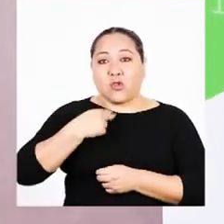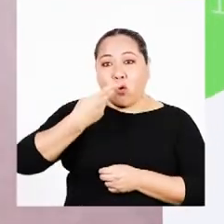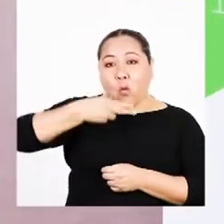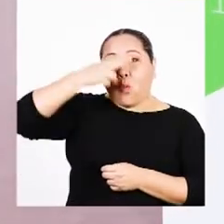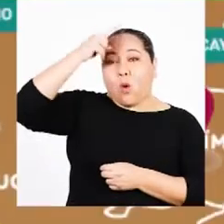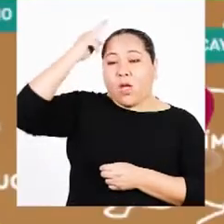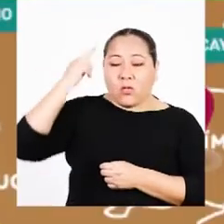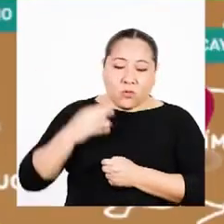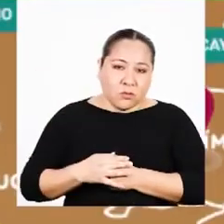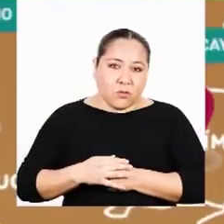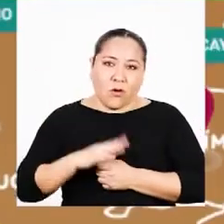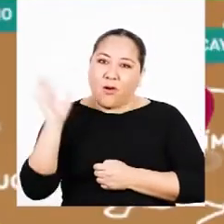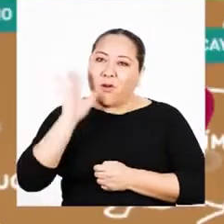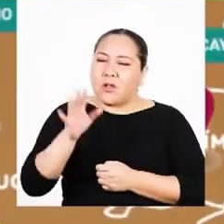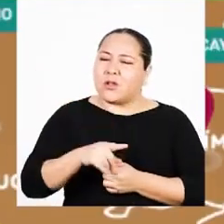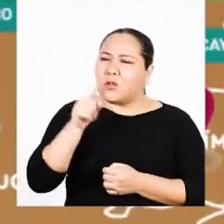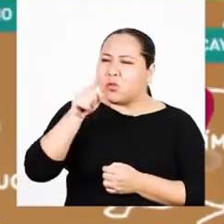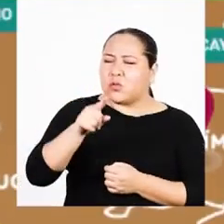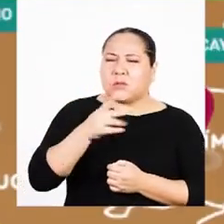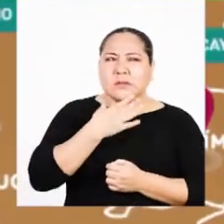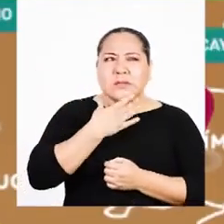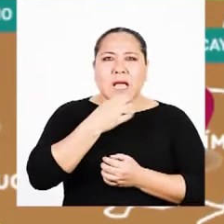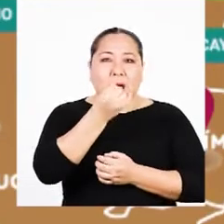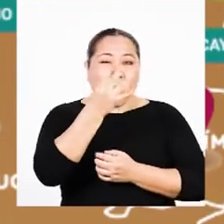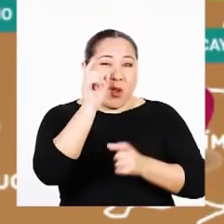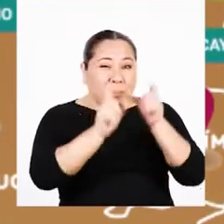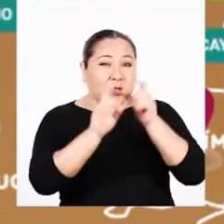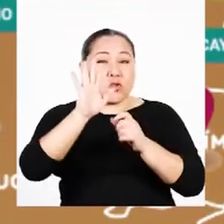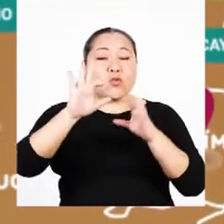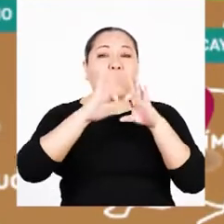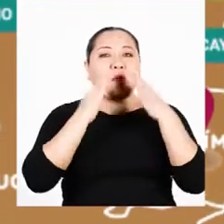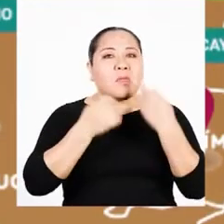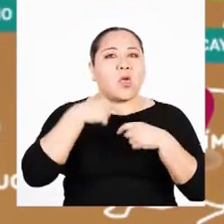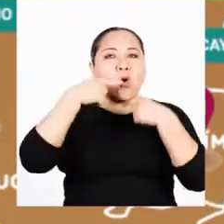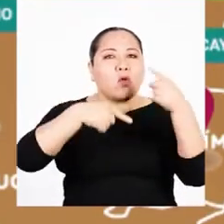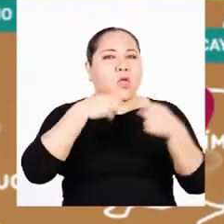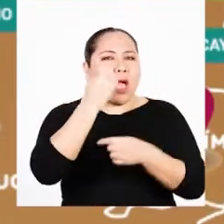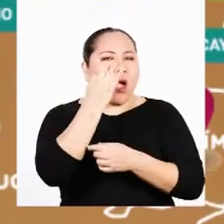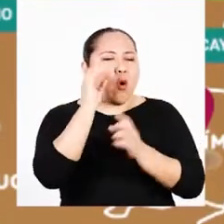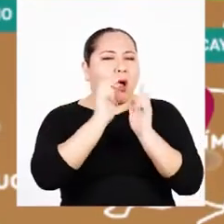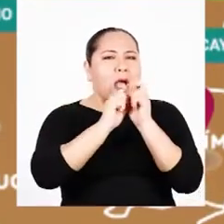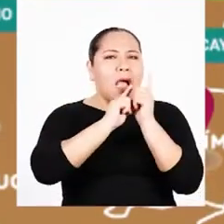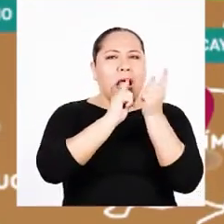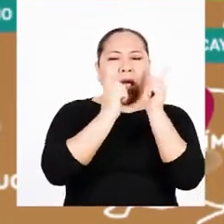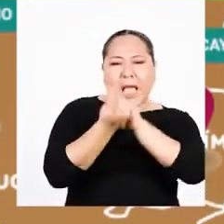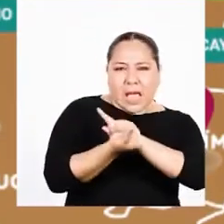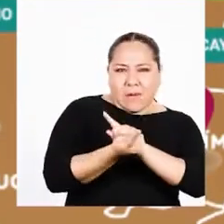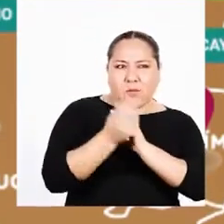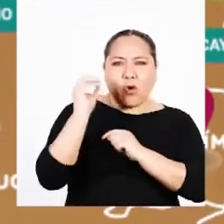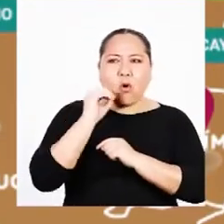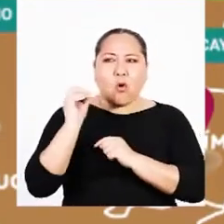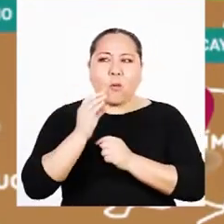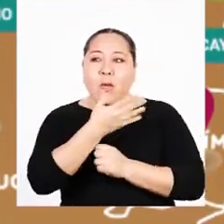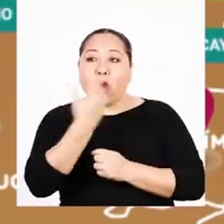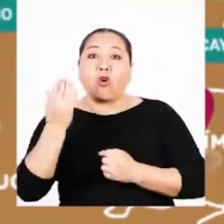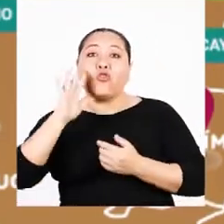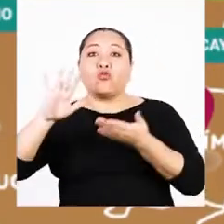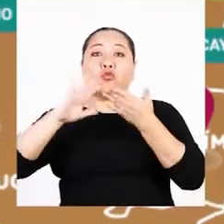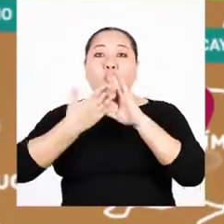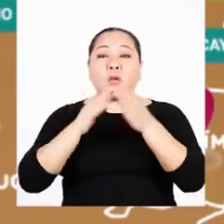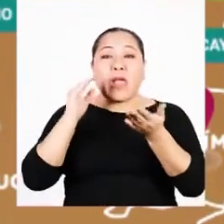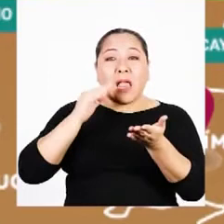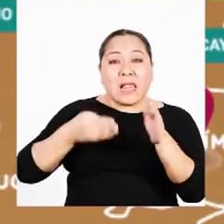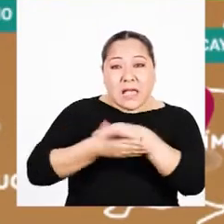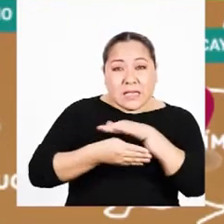de Huánuco. Hola, ¿alguna vez algún miembro de tu familia te ha contado de algún cambio o mejora que percibió en su comunidad